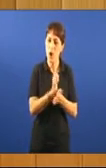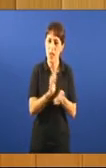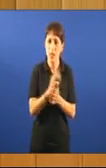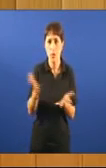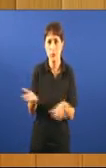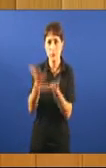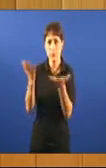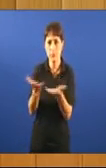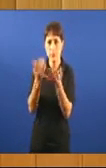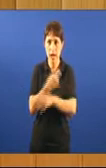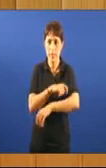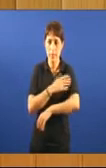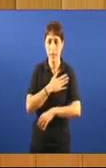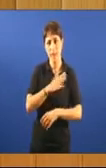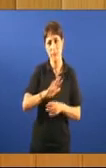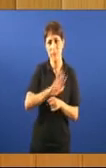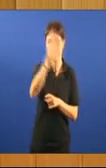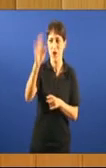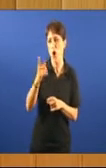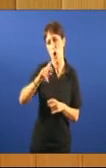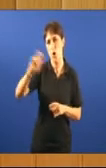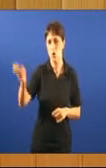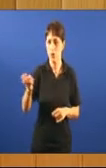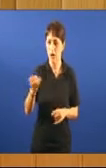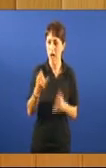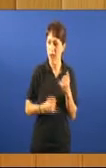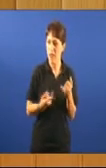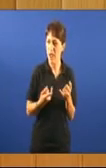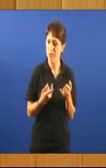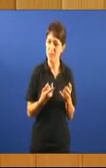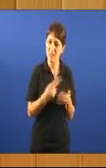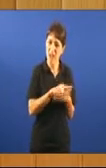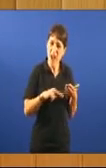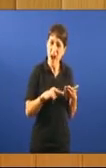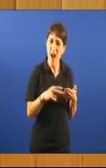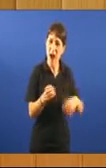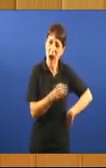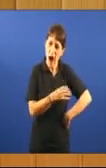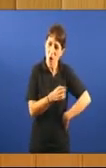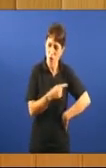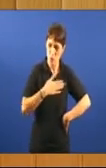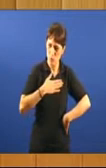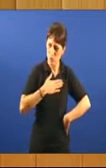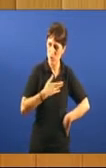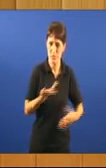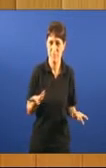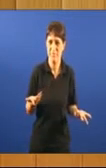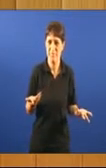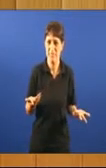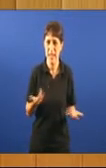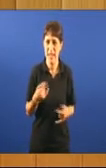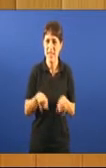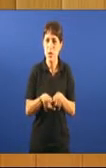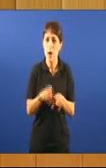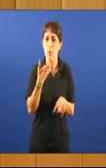que significa é que o noso aforro emigra. Súmelle a esta situación a venda dunha entidade que